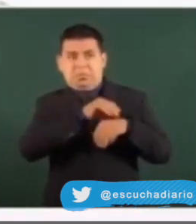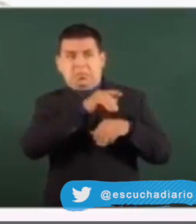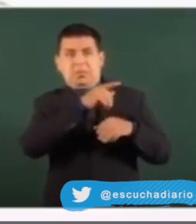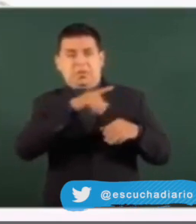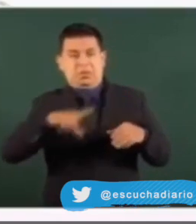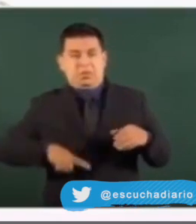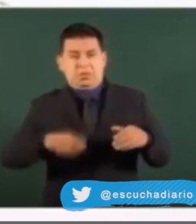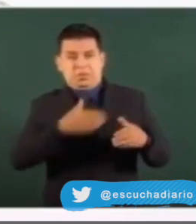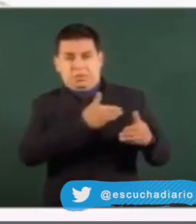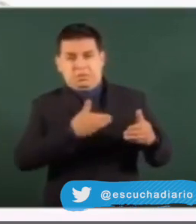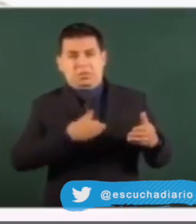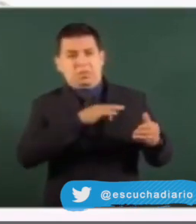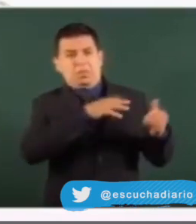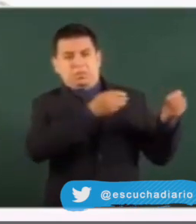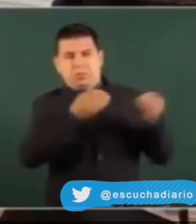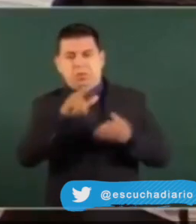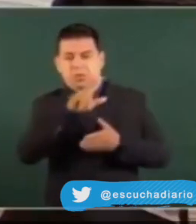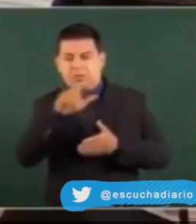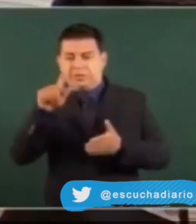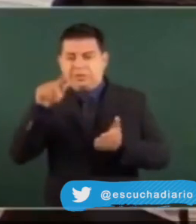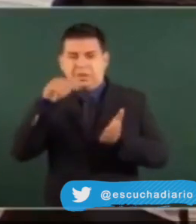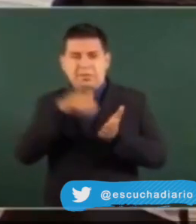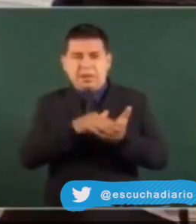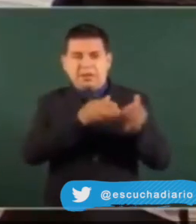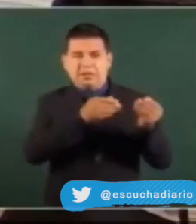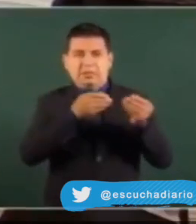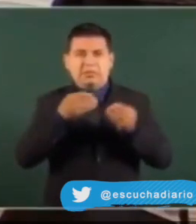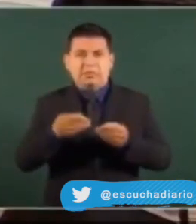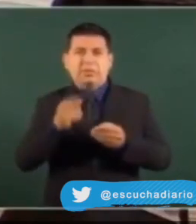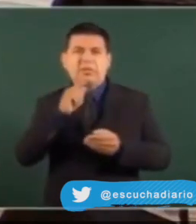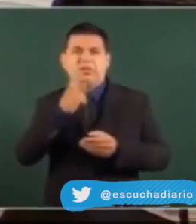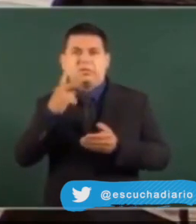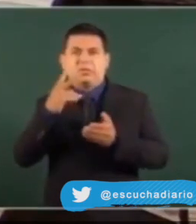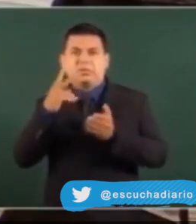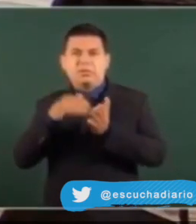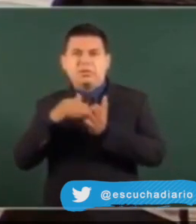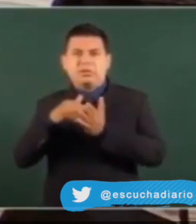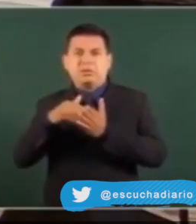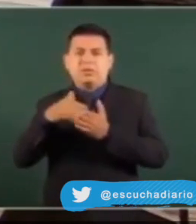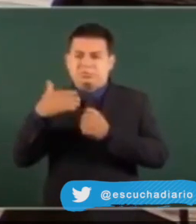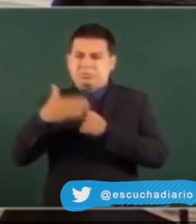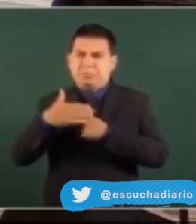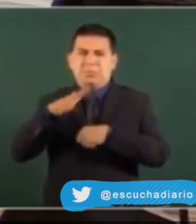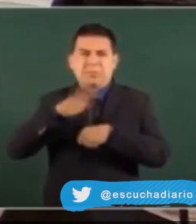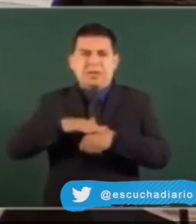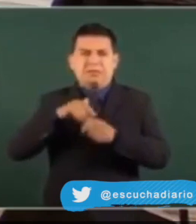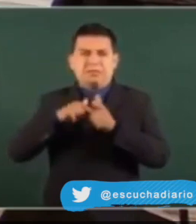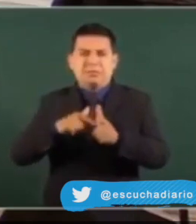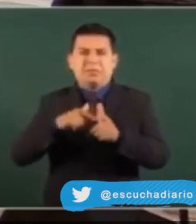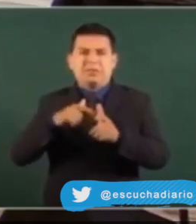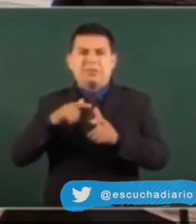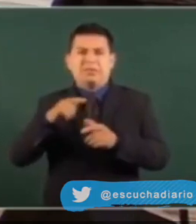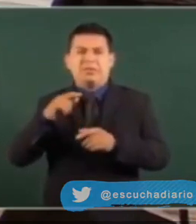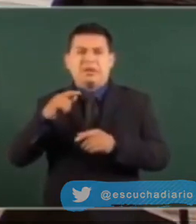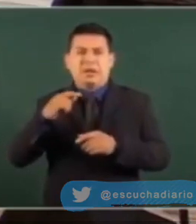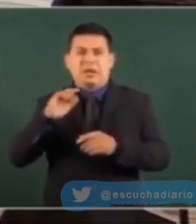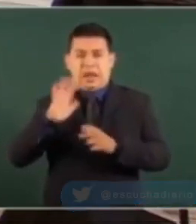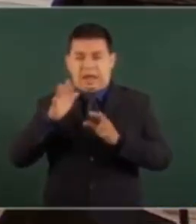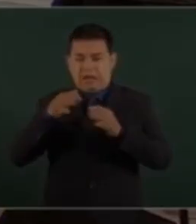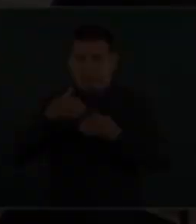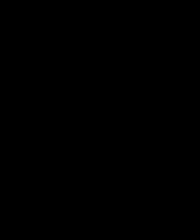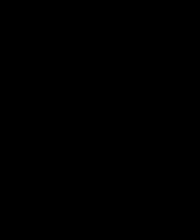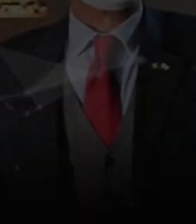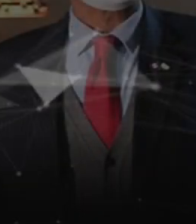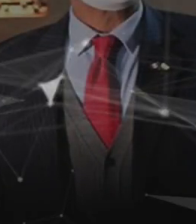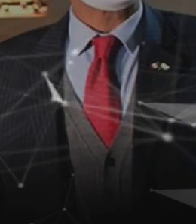hoy y 1.2 millones en el mes de marzo. Y eso nunca lo vamos a olvidar, señor embajador.